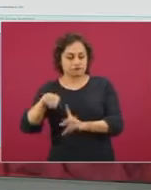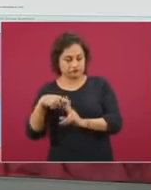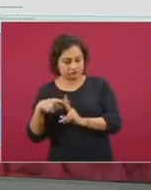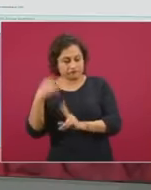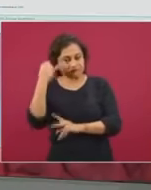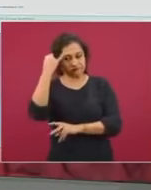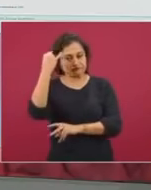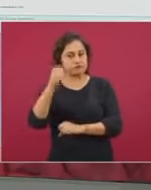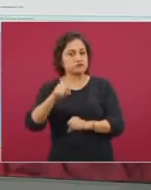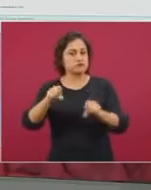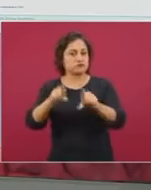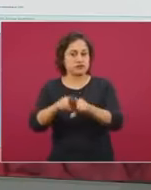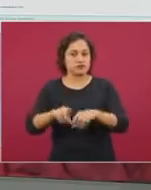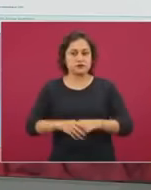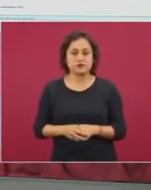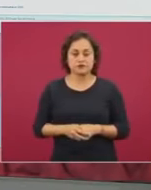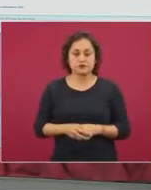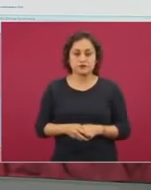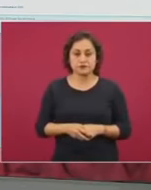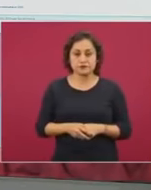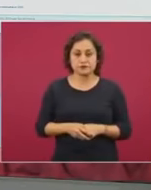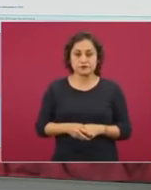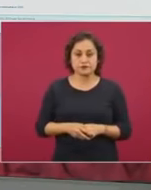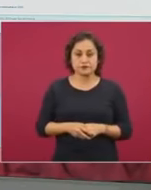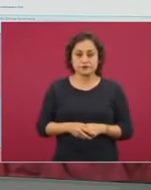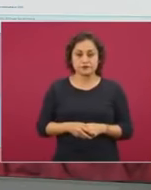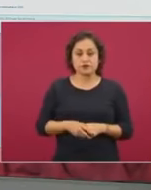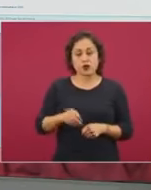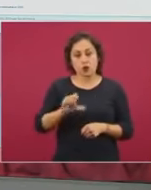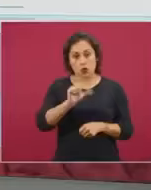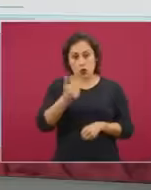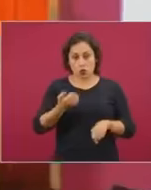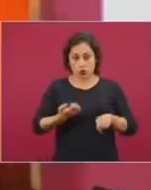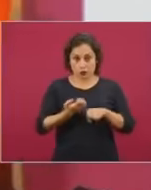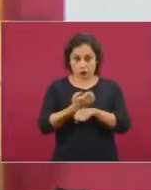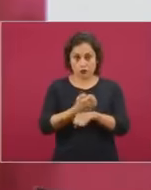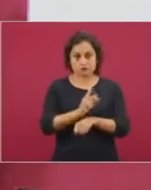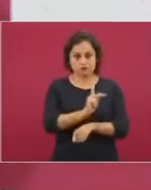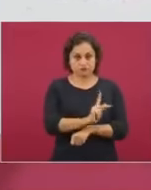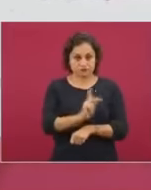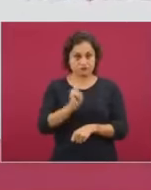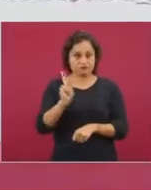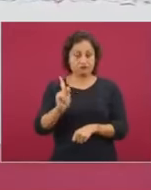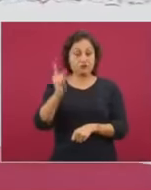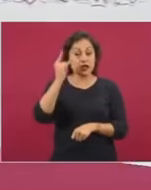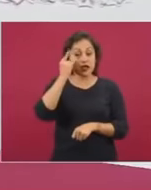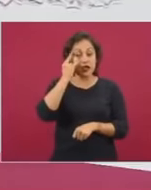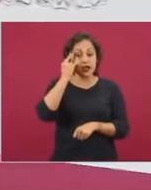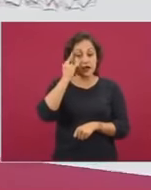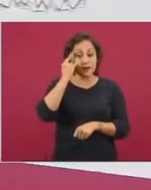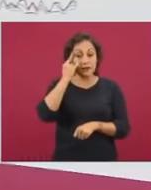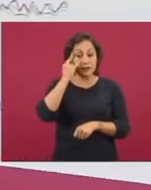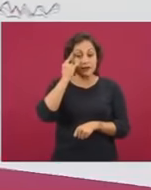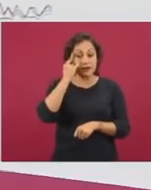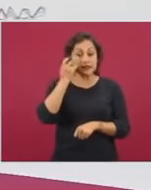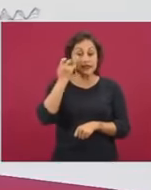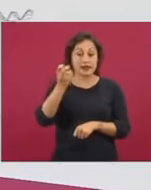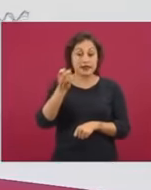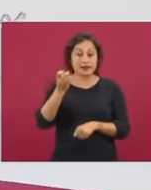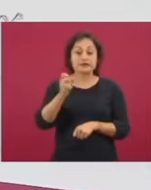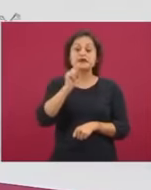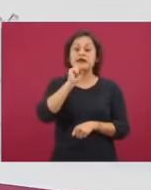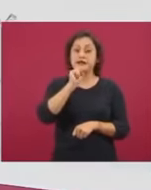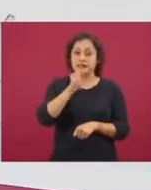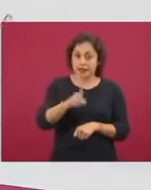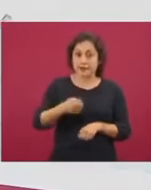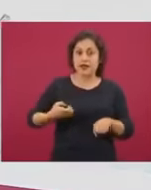los últimos 5 años. También muy parecido en el caso de Campeche, en donde también de estos